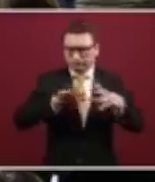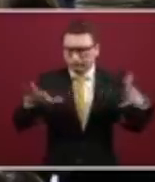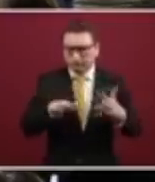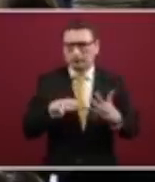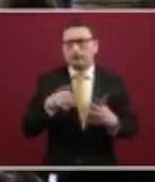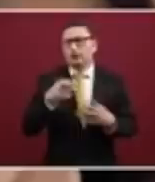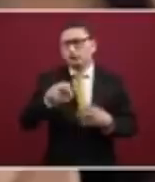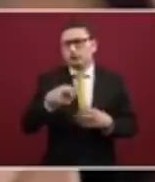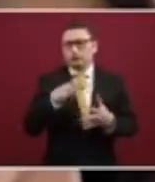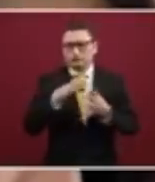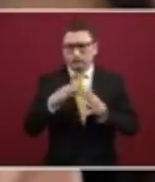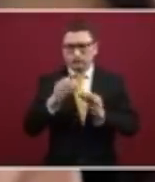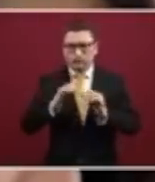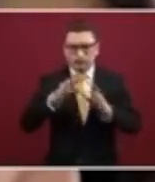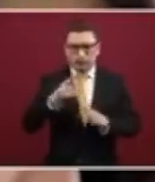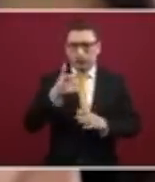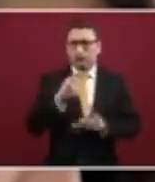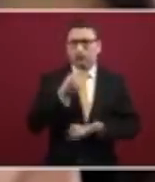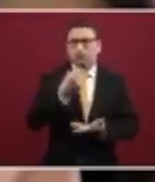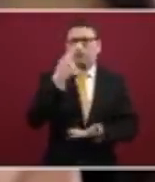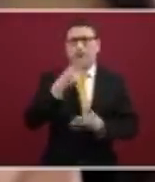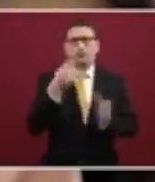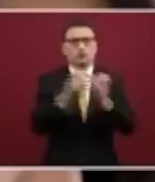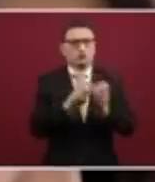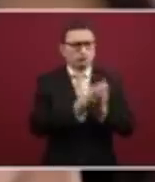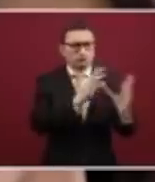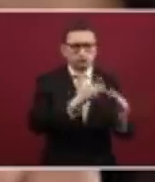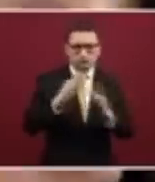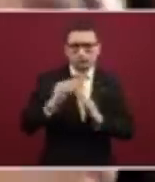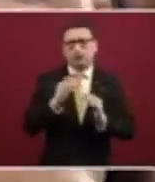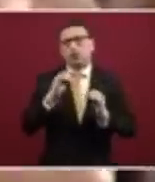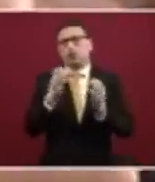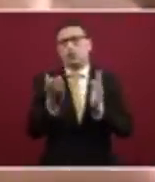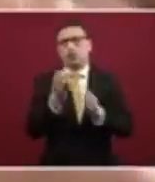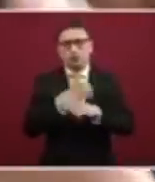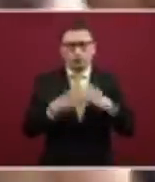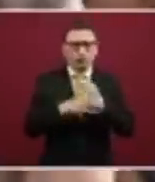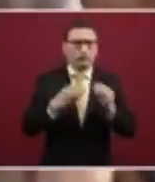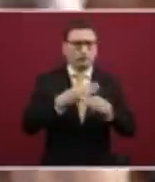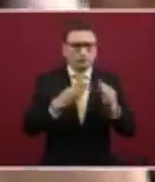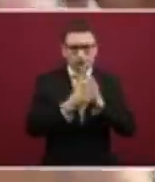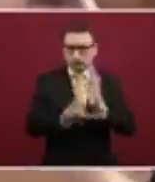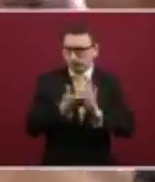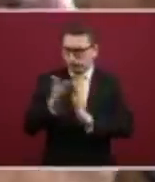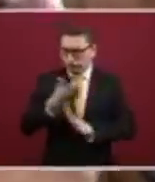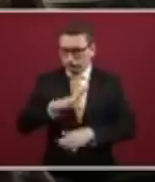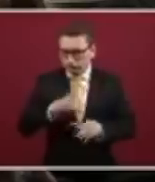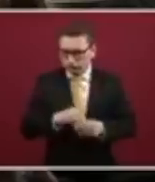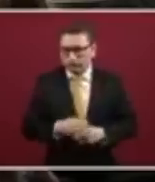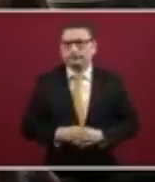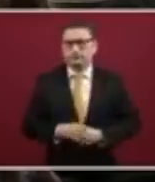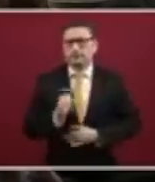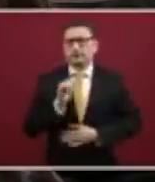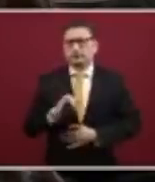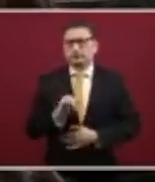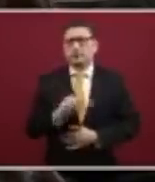monto exacto para capacitación, para infraestructura, para materiales? Por supuesto que sí. La instrucción del presidente es, en primer lugar, que no va